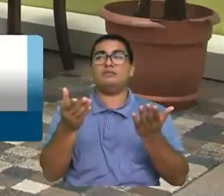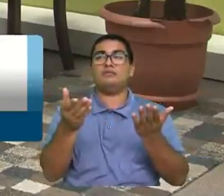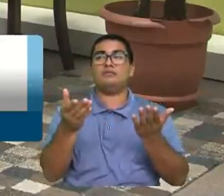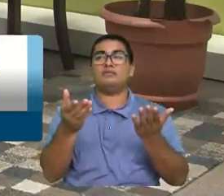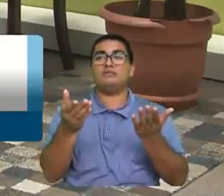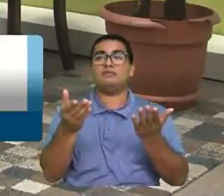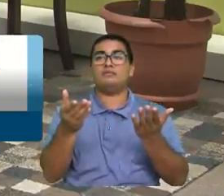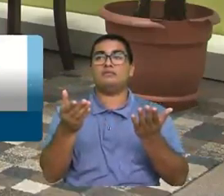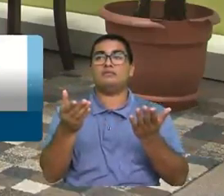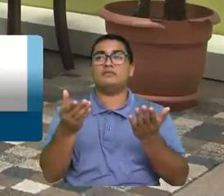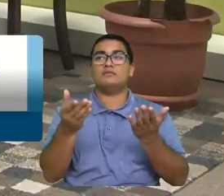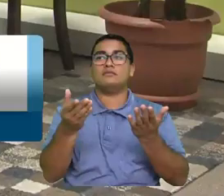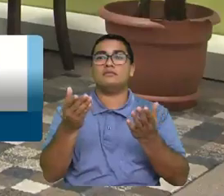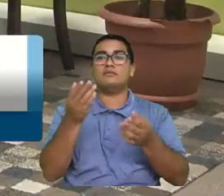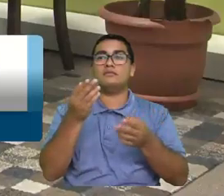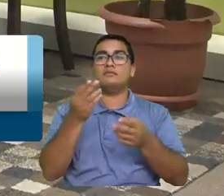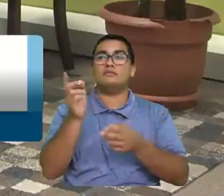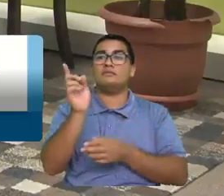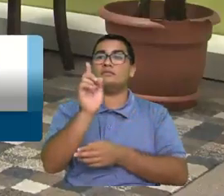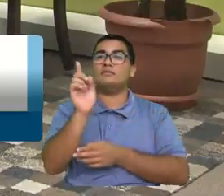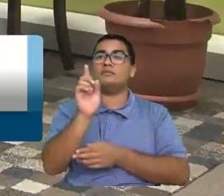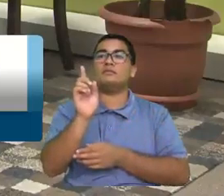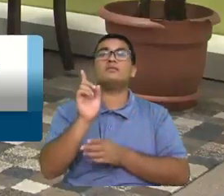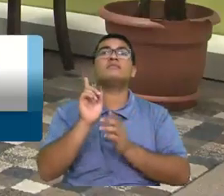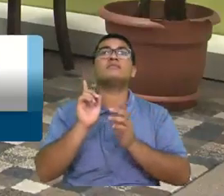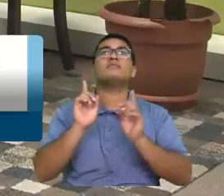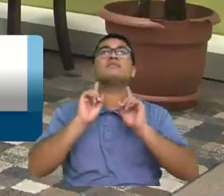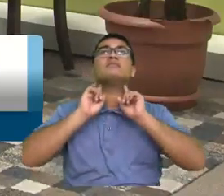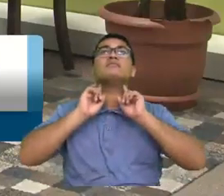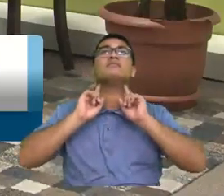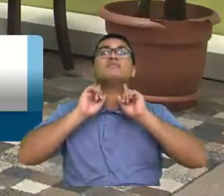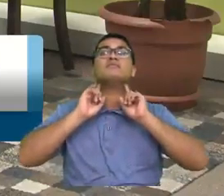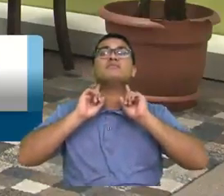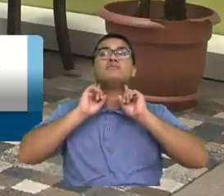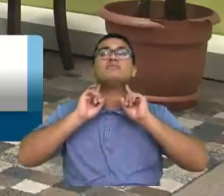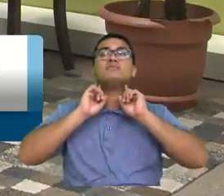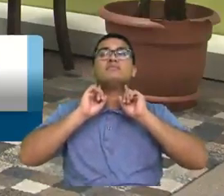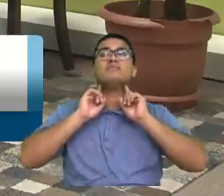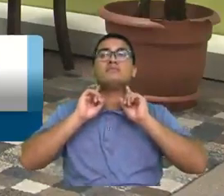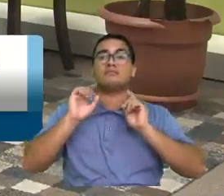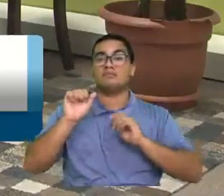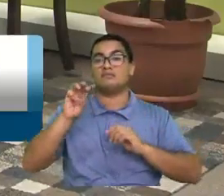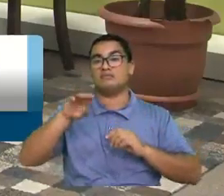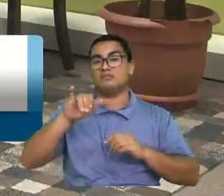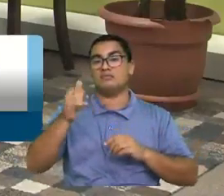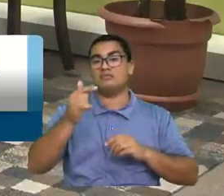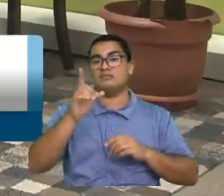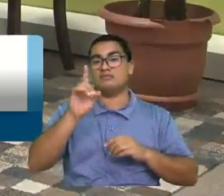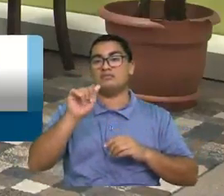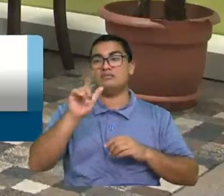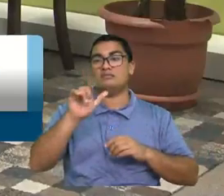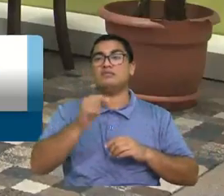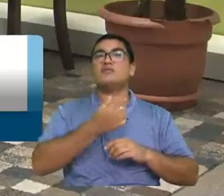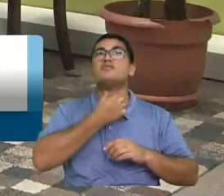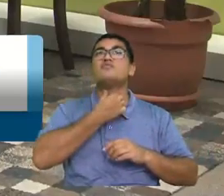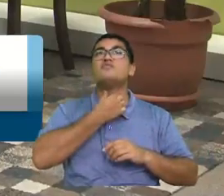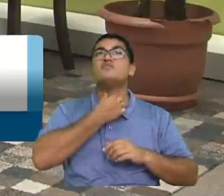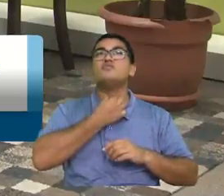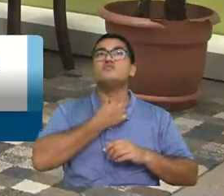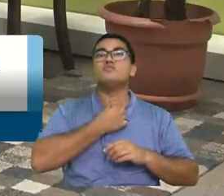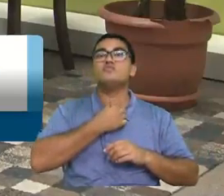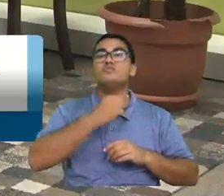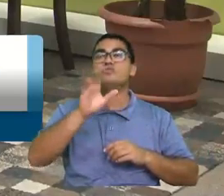Está, nosotros tenemos en esta parte de aquí, ¿verdad?, lo que son las amígdalas, y aparte ya del centro, un poquito